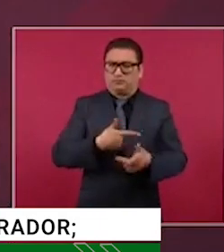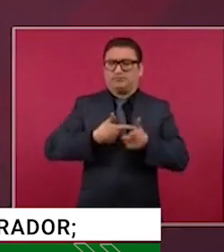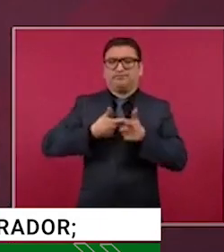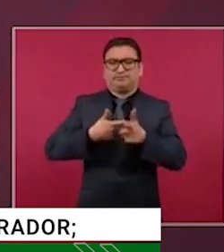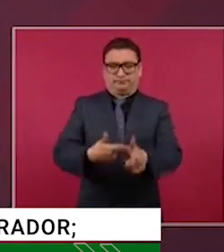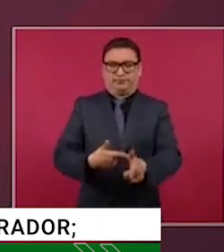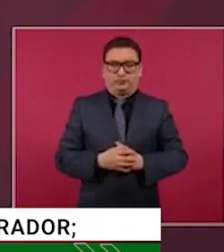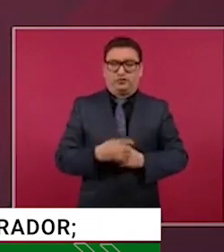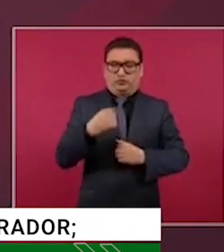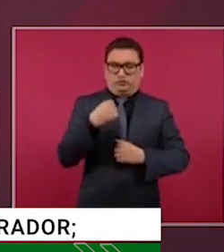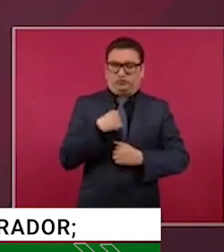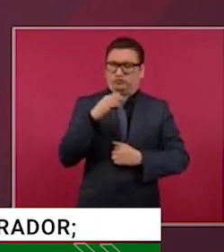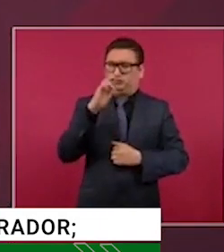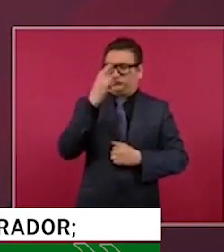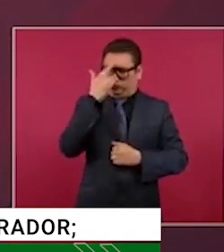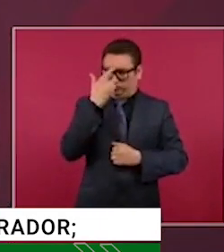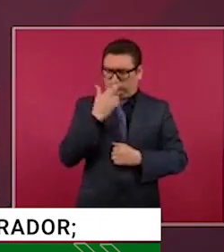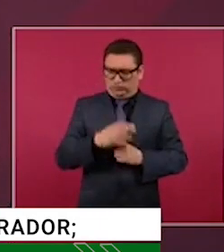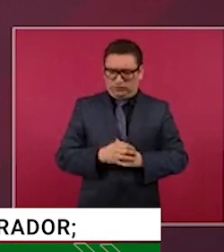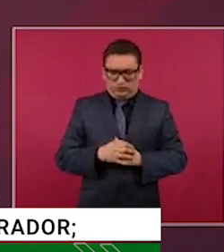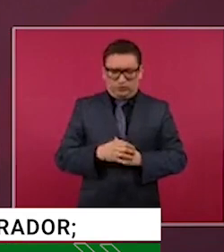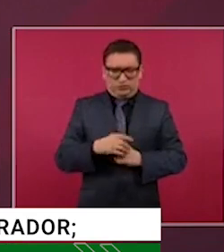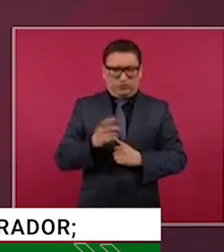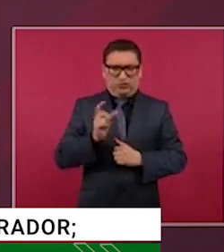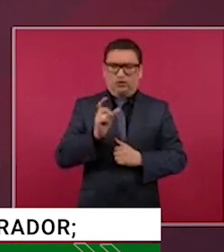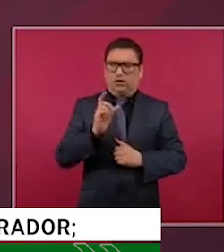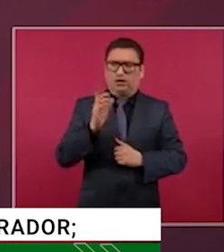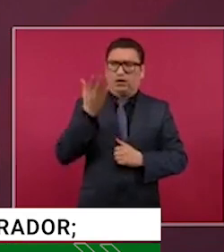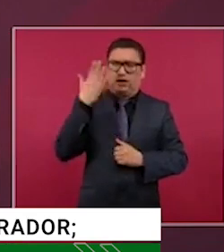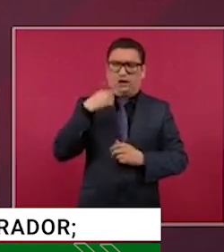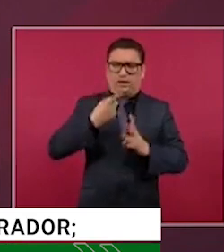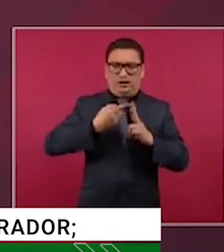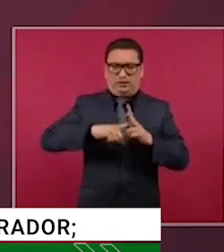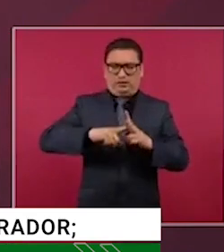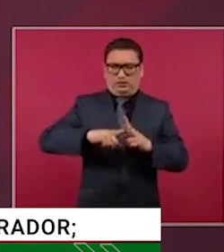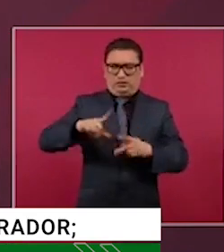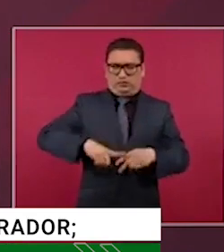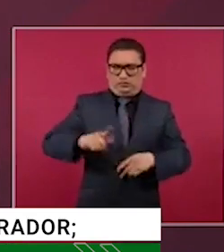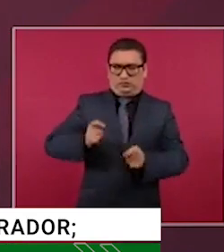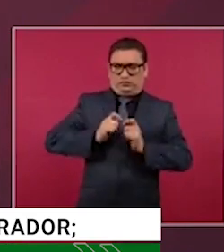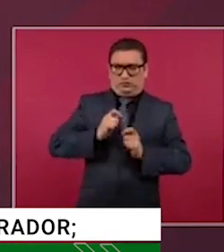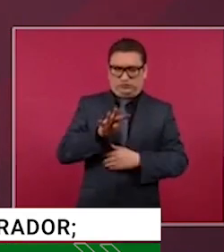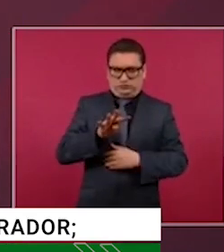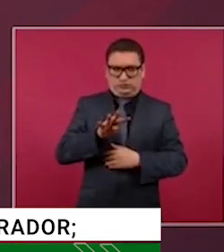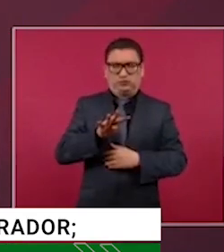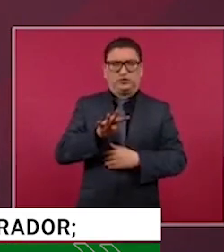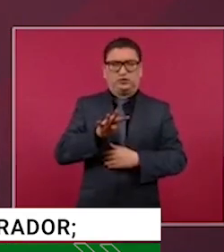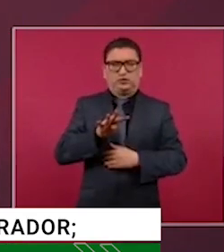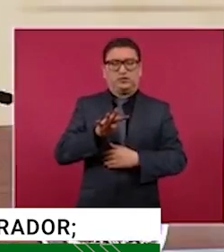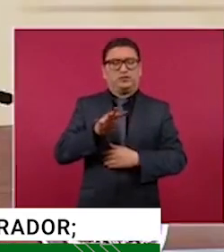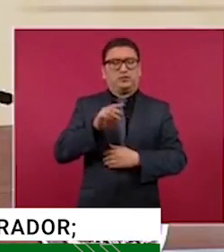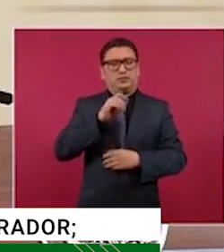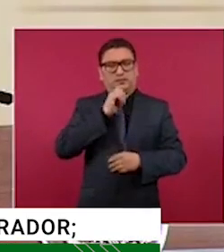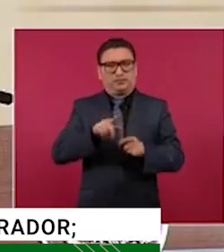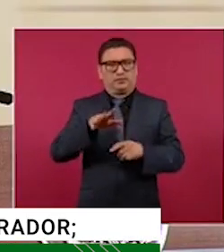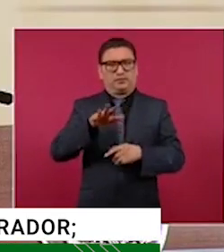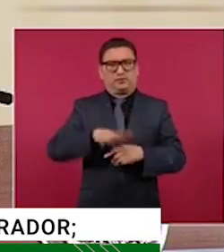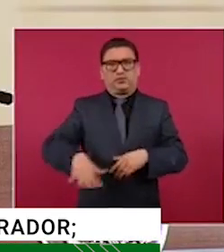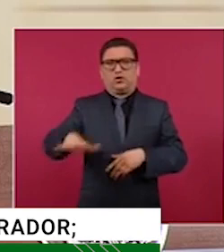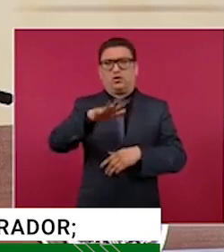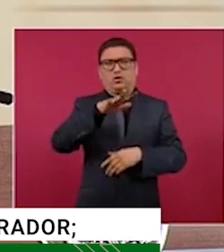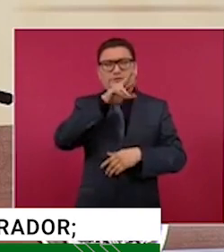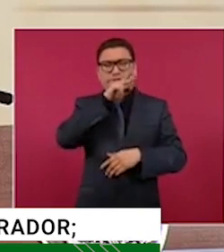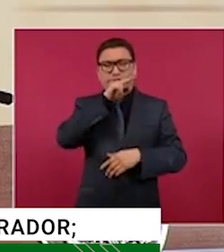Yo recuerdo que cuando iniciaba el gobierno en el 19, estaban